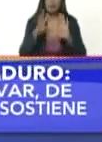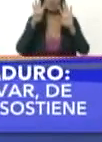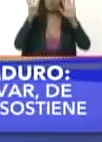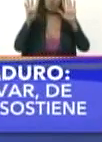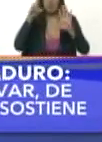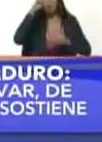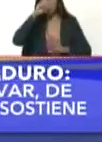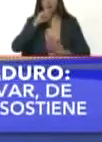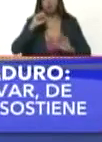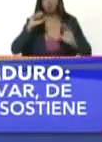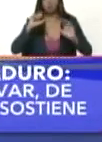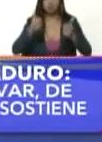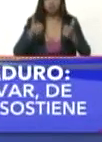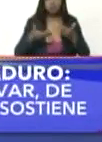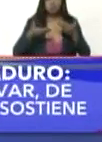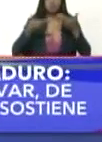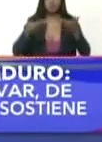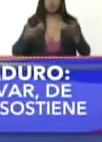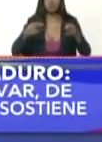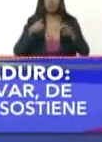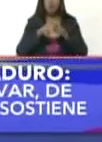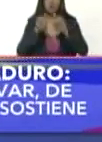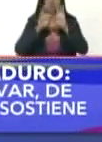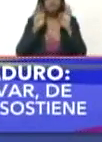9 años entregando